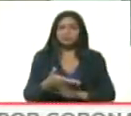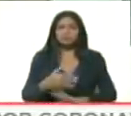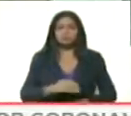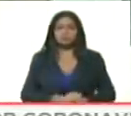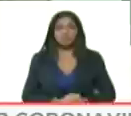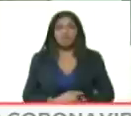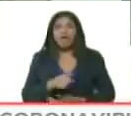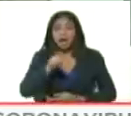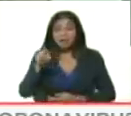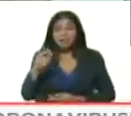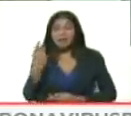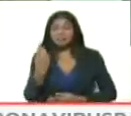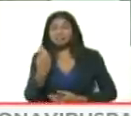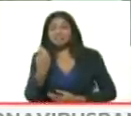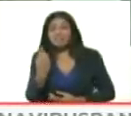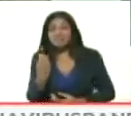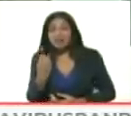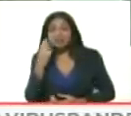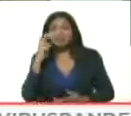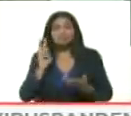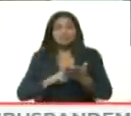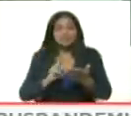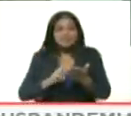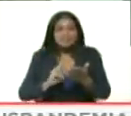hace falta la verdadera